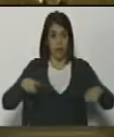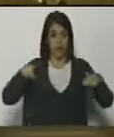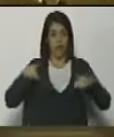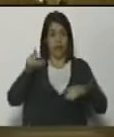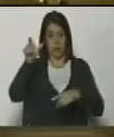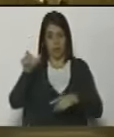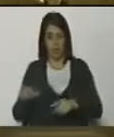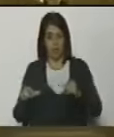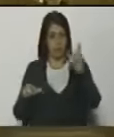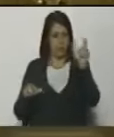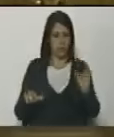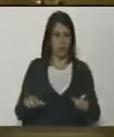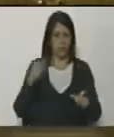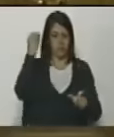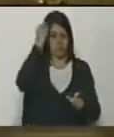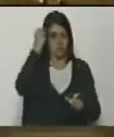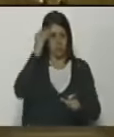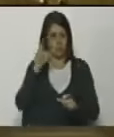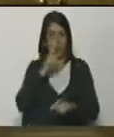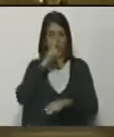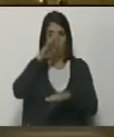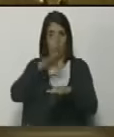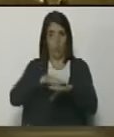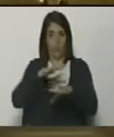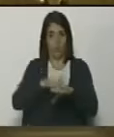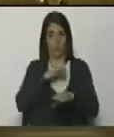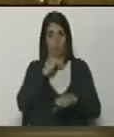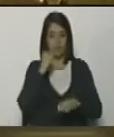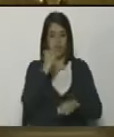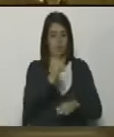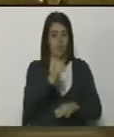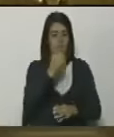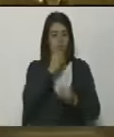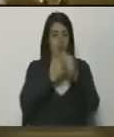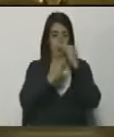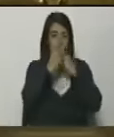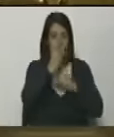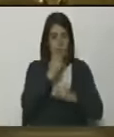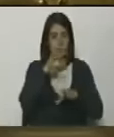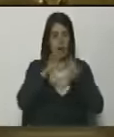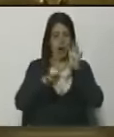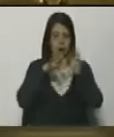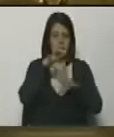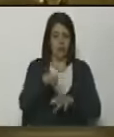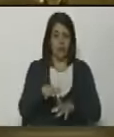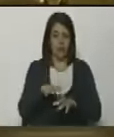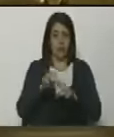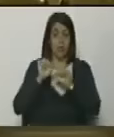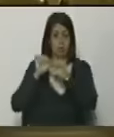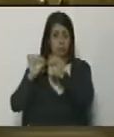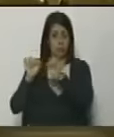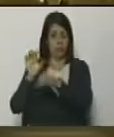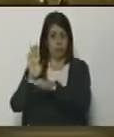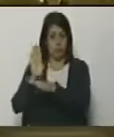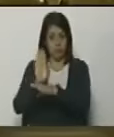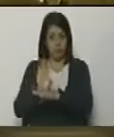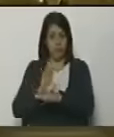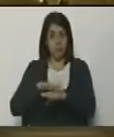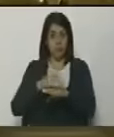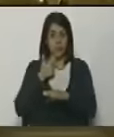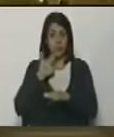su pensamiento, no es pecado sacrificar un animal para el consumo humano o para alimentar el rebaño, pero matar,